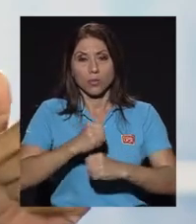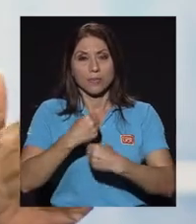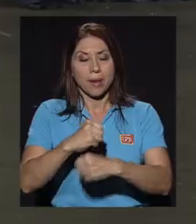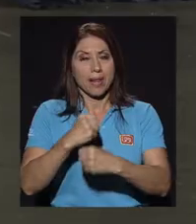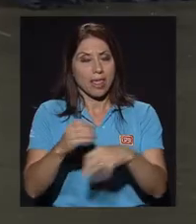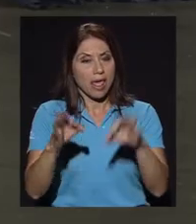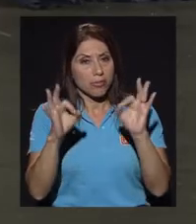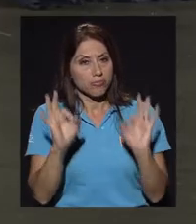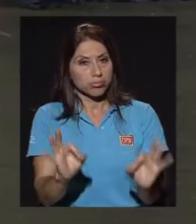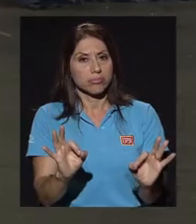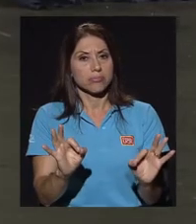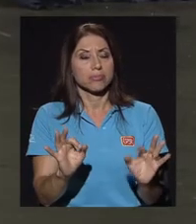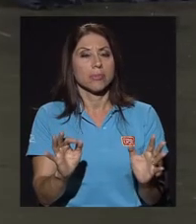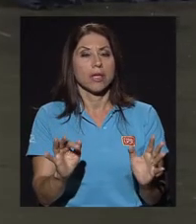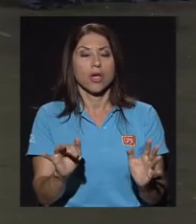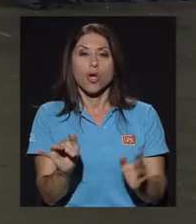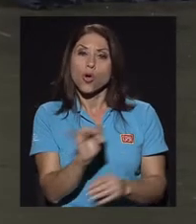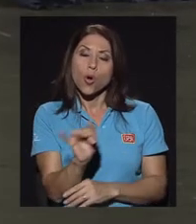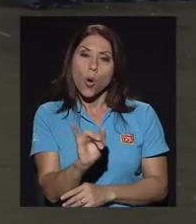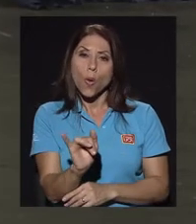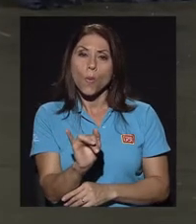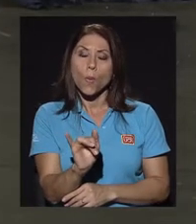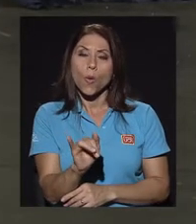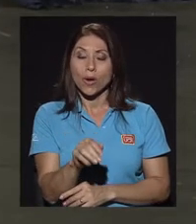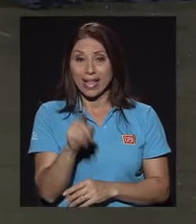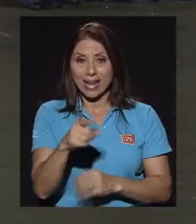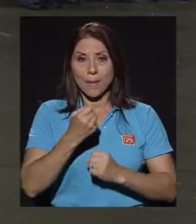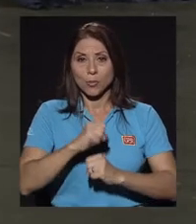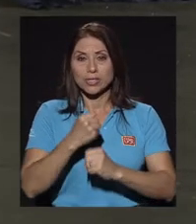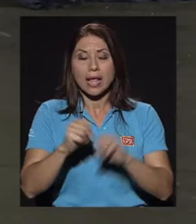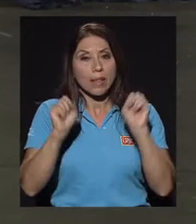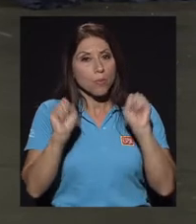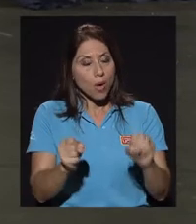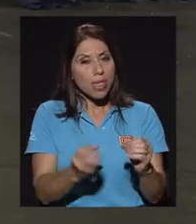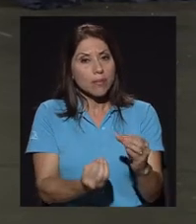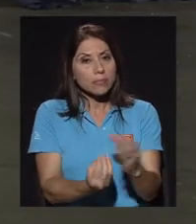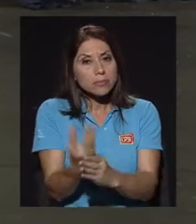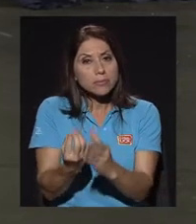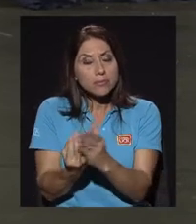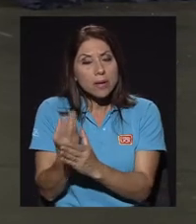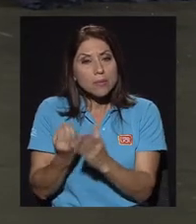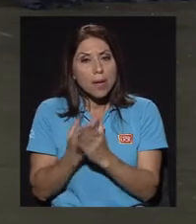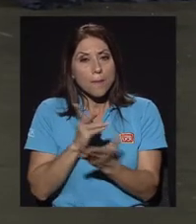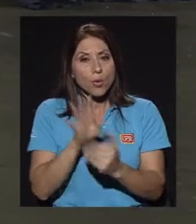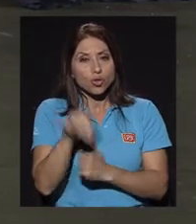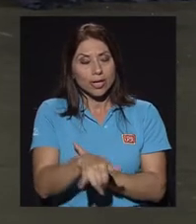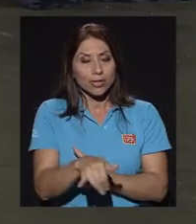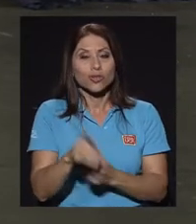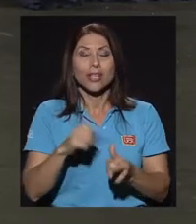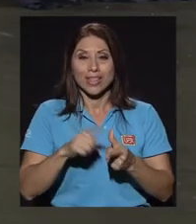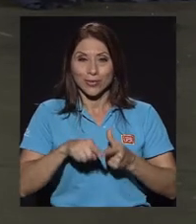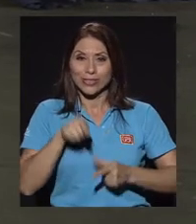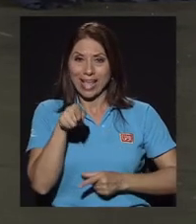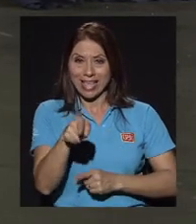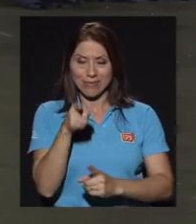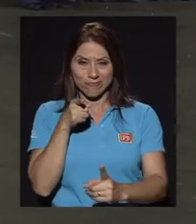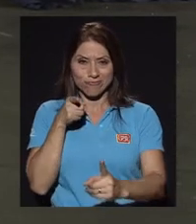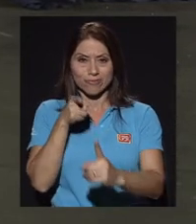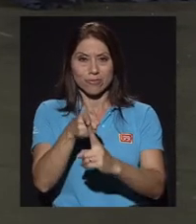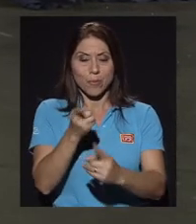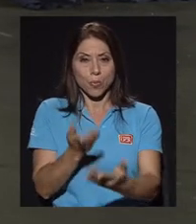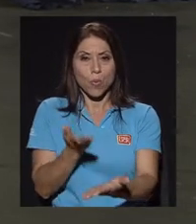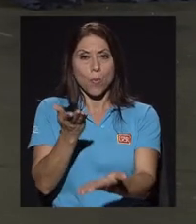municipalidad como ser una generadora de proyectos. Entonces, por ese lado va nuestra